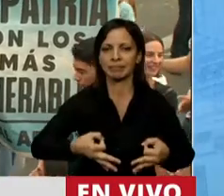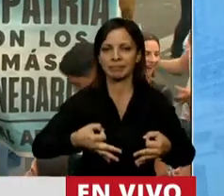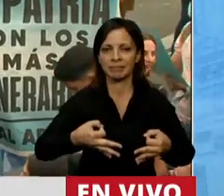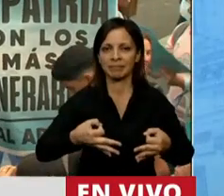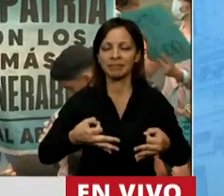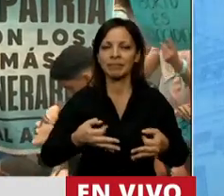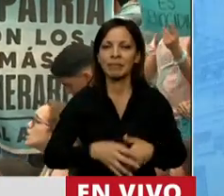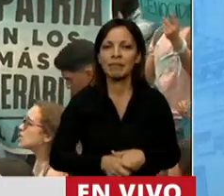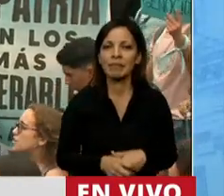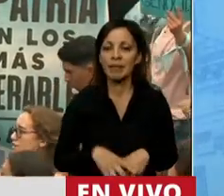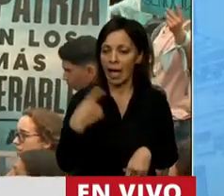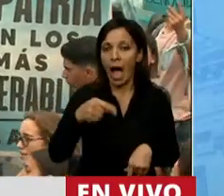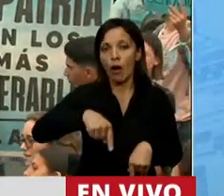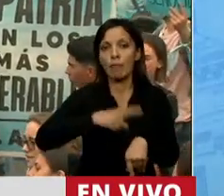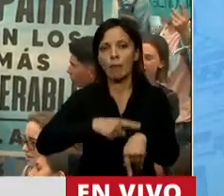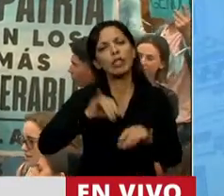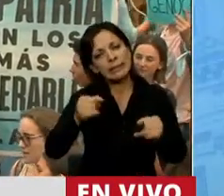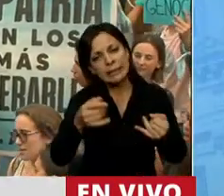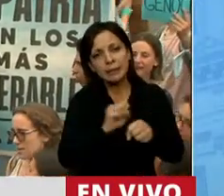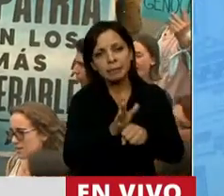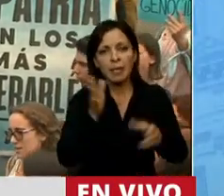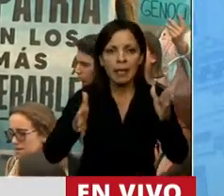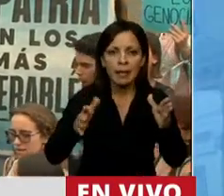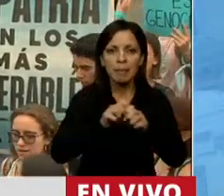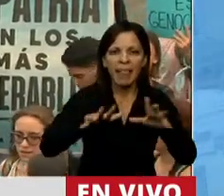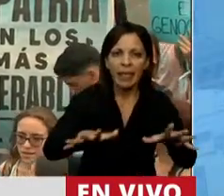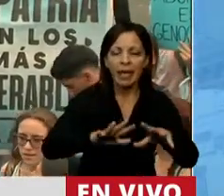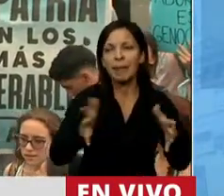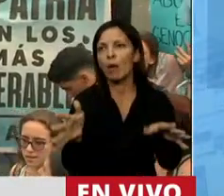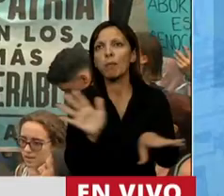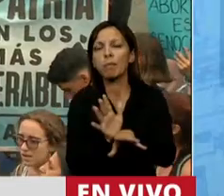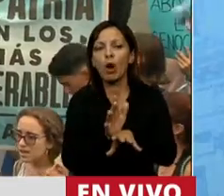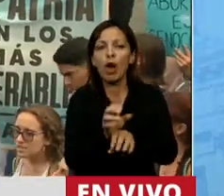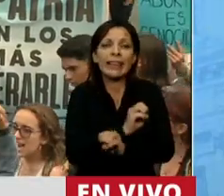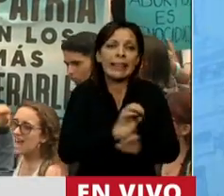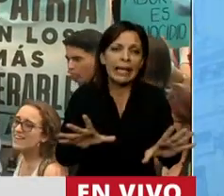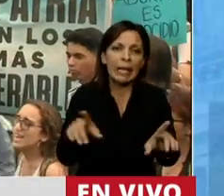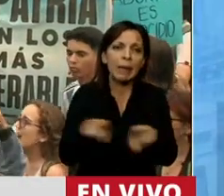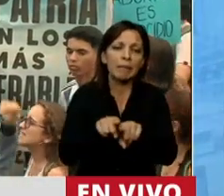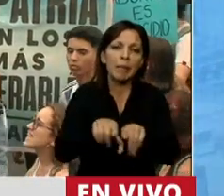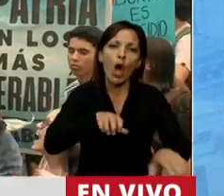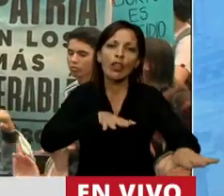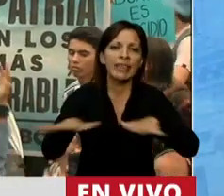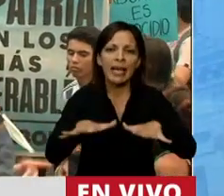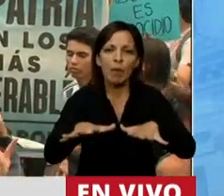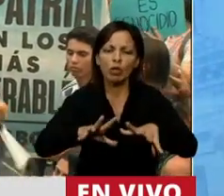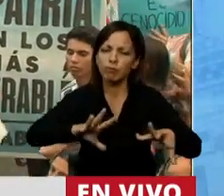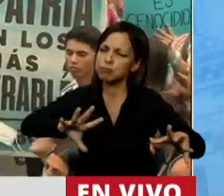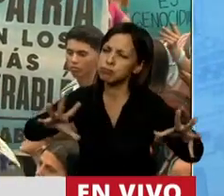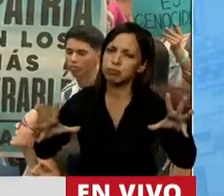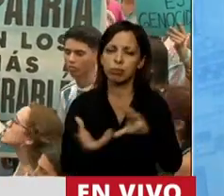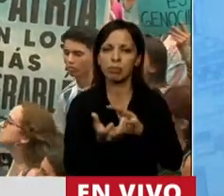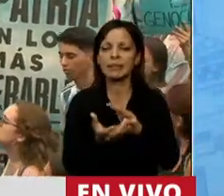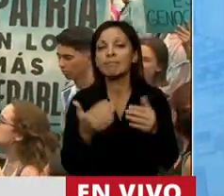que estamos atravesando una pandemia que tuvo la dimensión de un terremoto tal que rompió incluso los instrumentos de mesura y que no